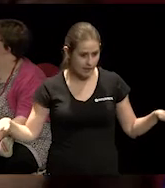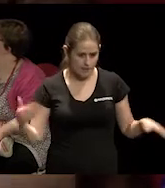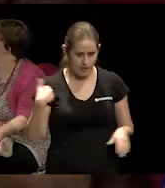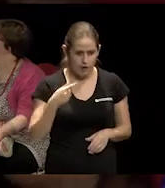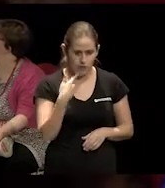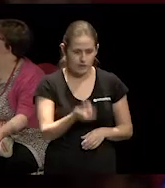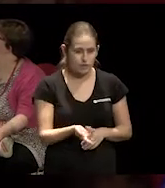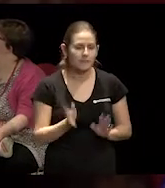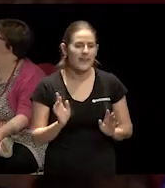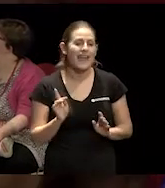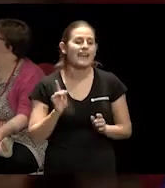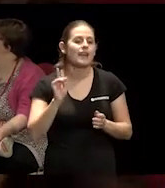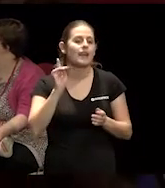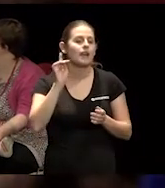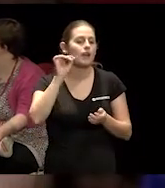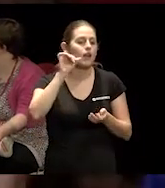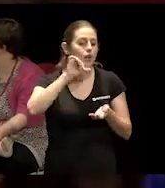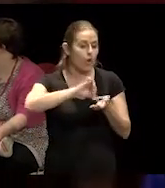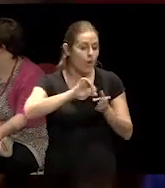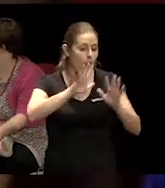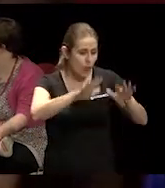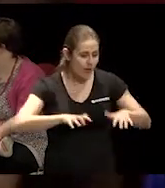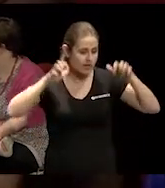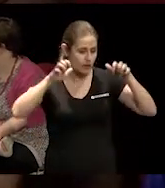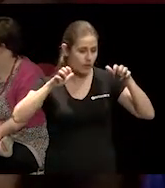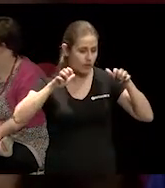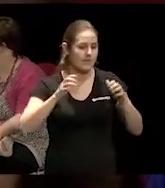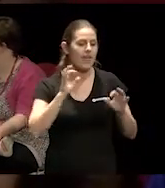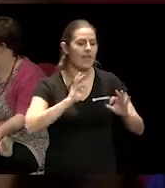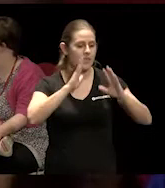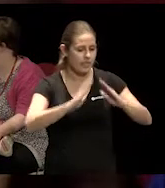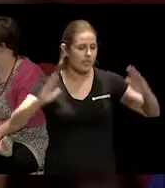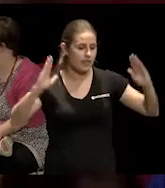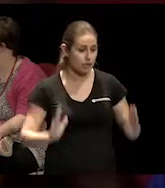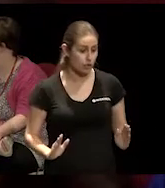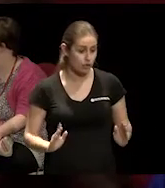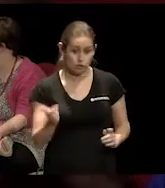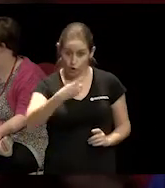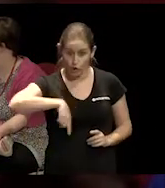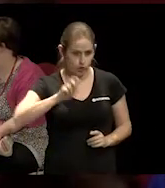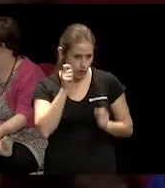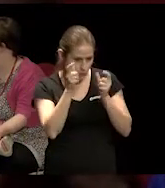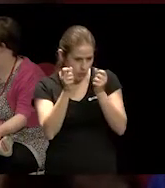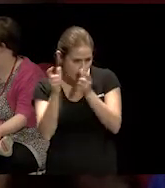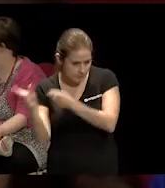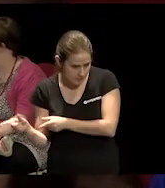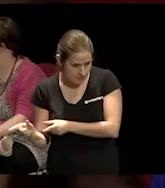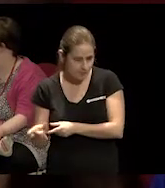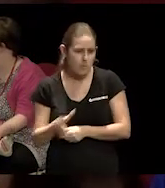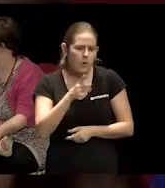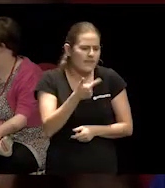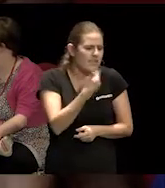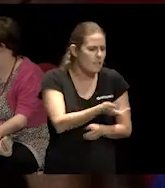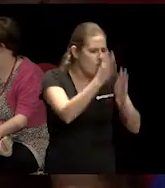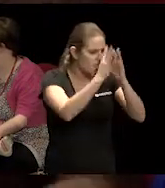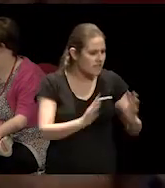Precisamente porque salen muchas conclusiones y una de ellas es que ¿por qué hablamos de nuevo circo cuando la mujer realmente y